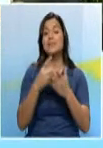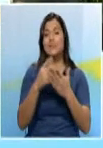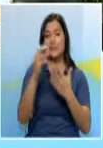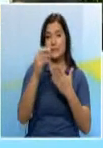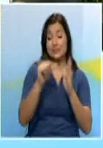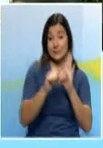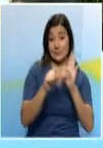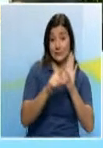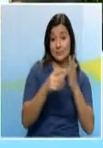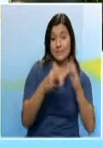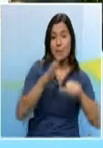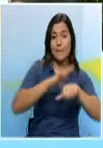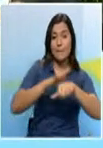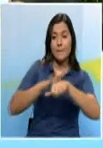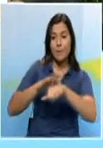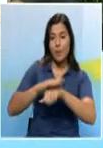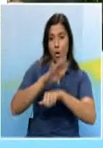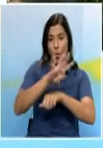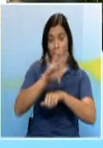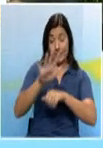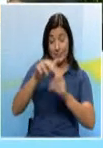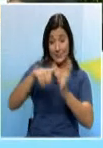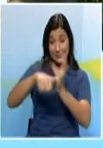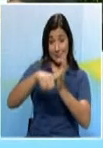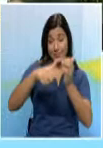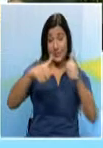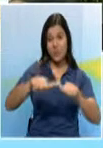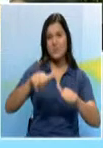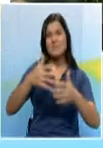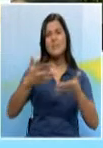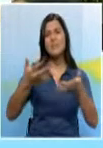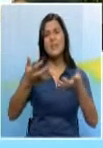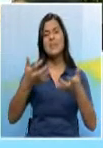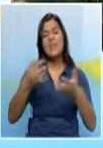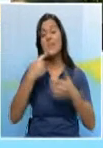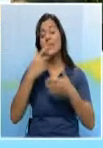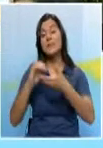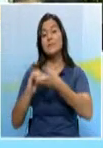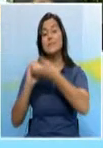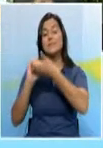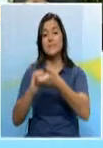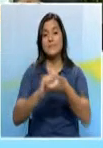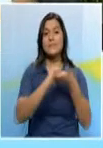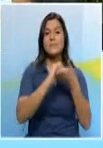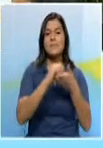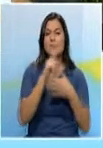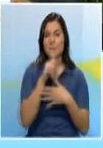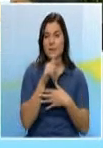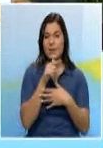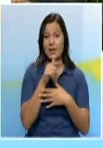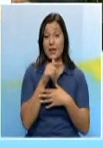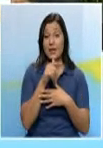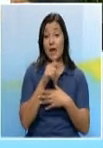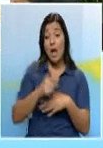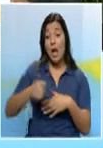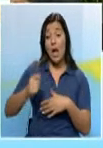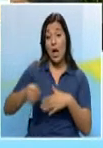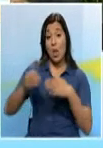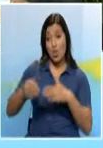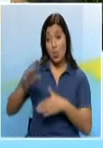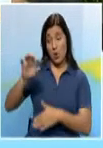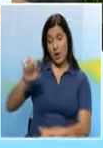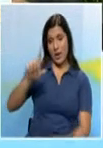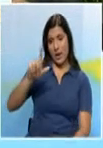por unanimidad, 45 diputados, extender una felicitación a la jurista Elizabeth